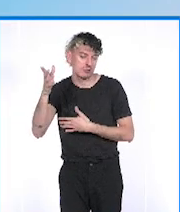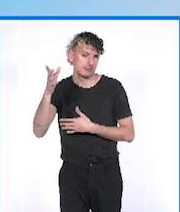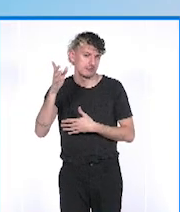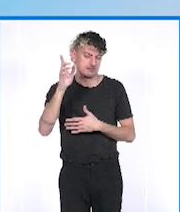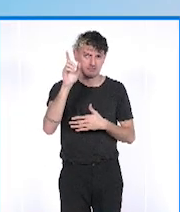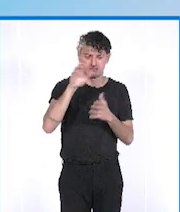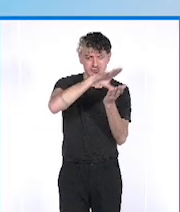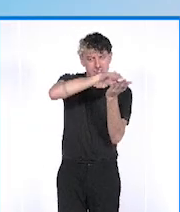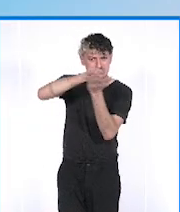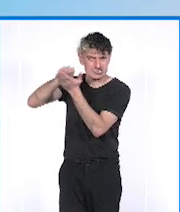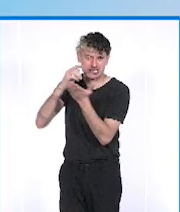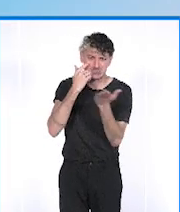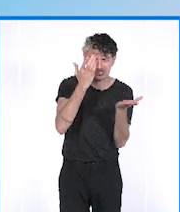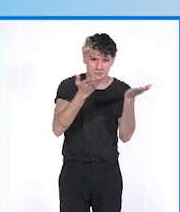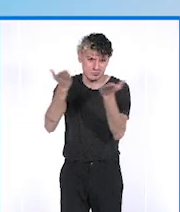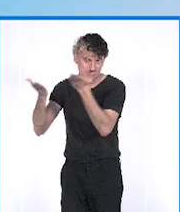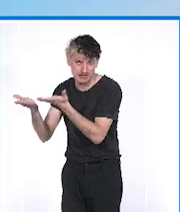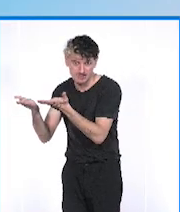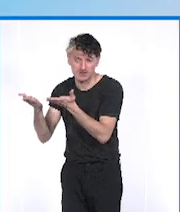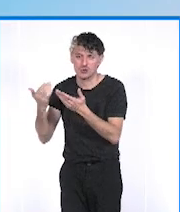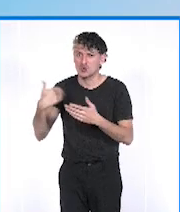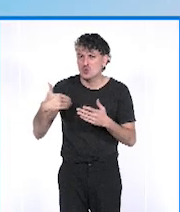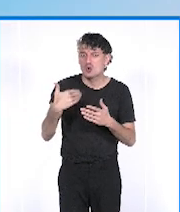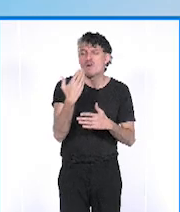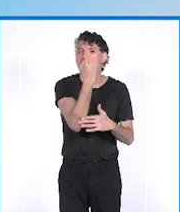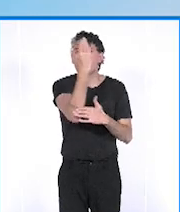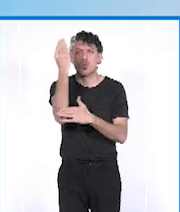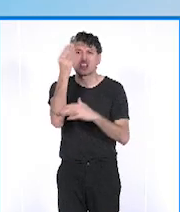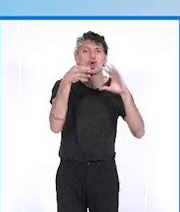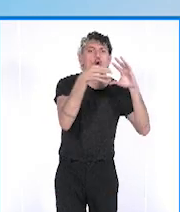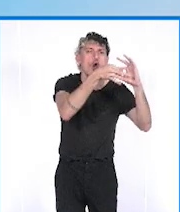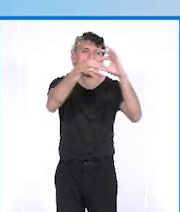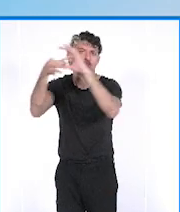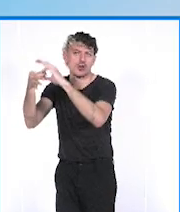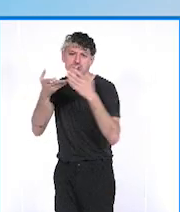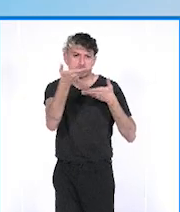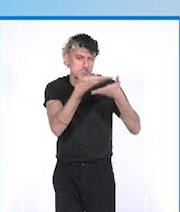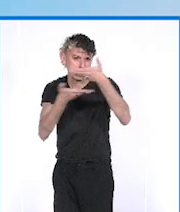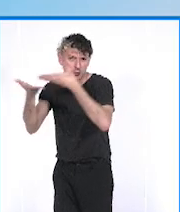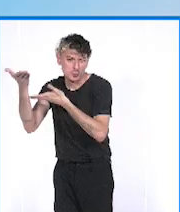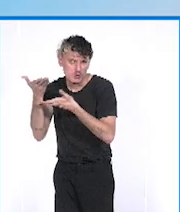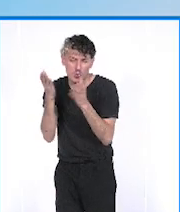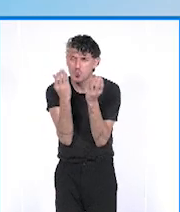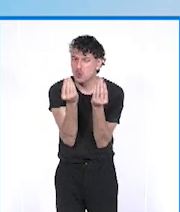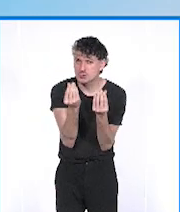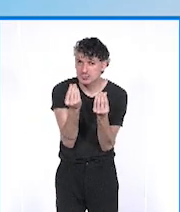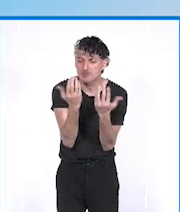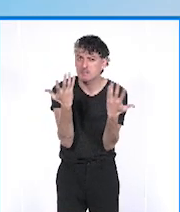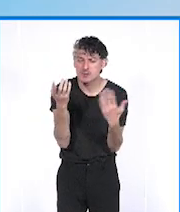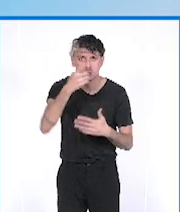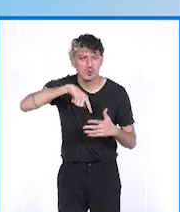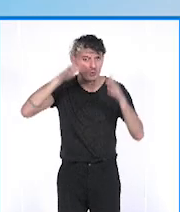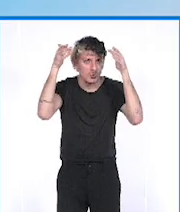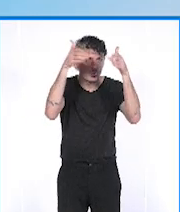centrarnos sobre todo aunque había un montón de de de conectores con los que también hemos trabajado centrarnos en la figura de de esas comunidades que